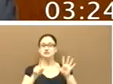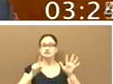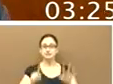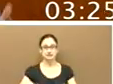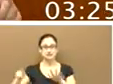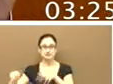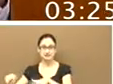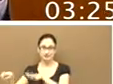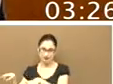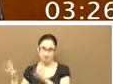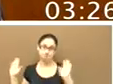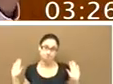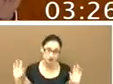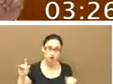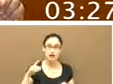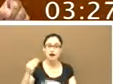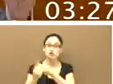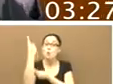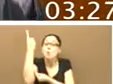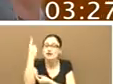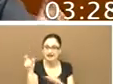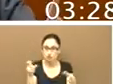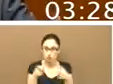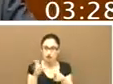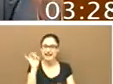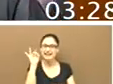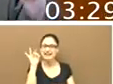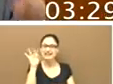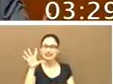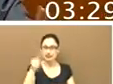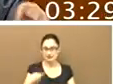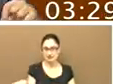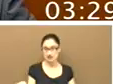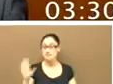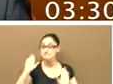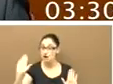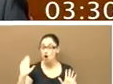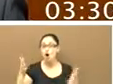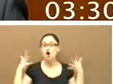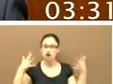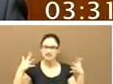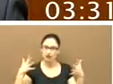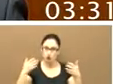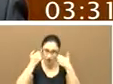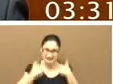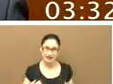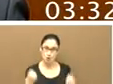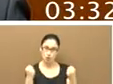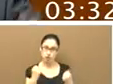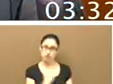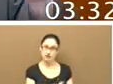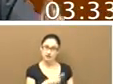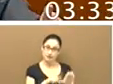pero es que no solo han convocado solo una reunión es que no han convocado tampoco el Consejo de Salud de Extremadura en 15 meses